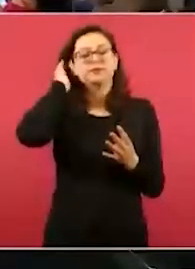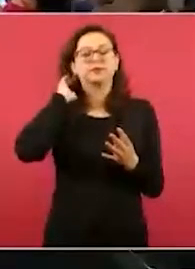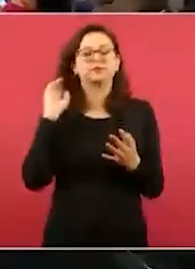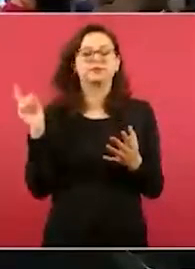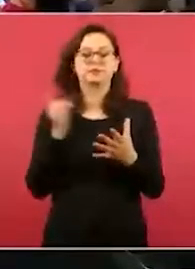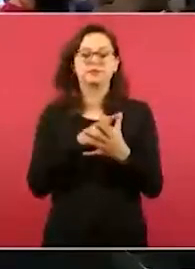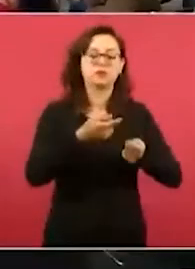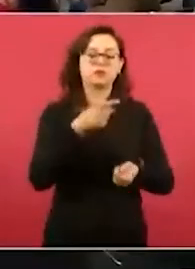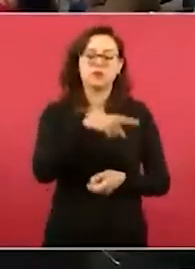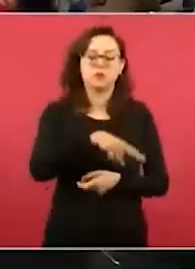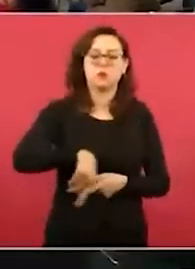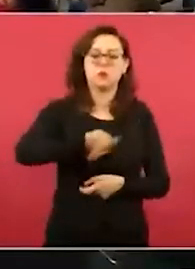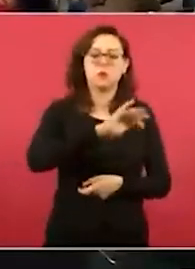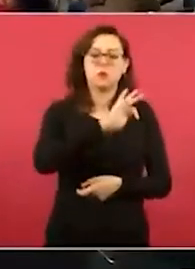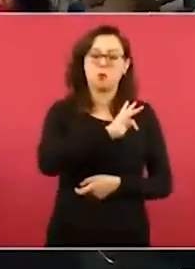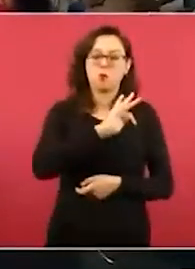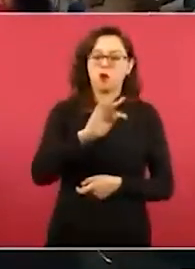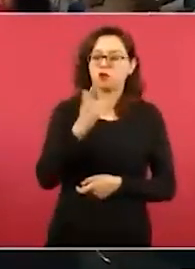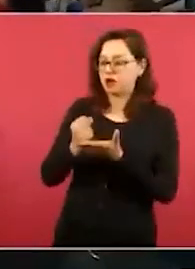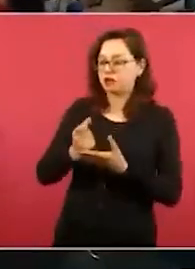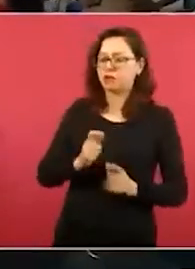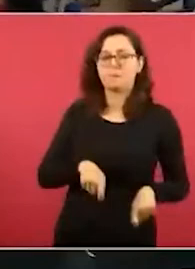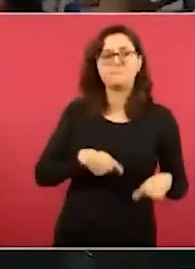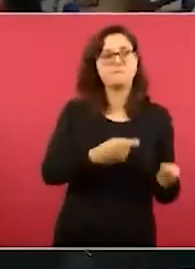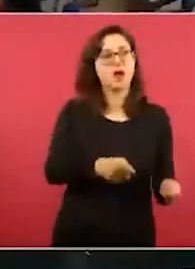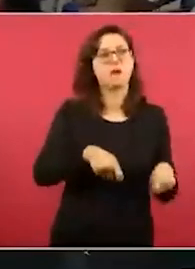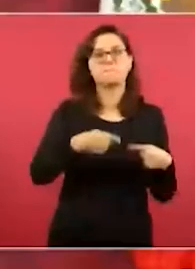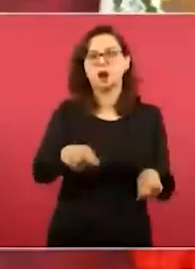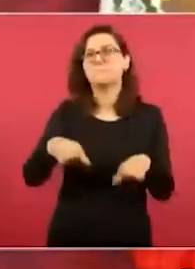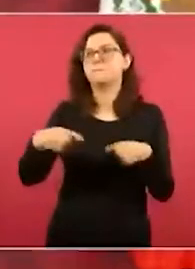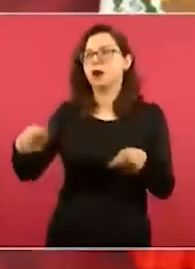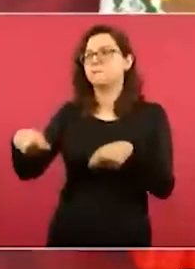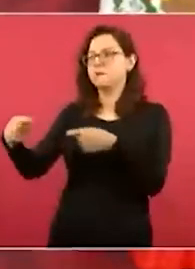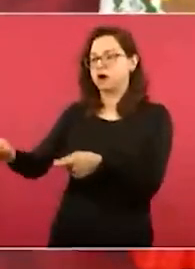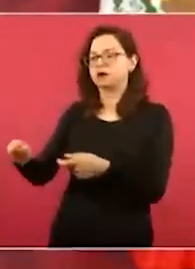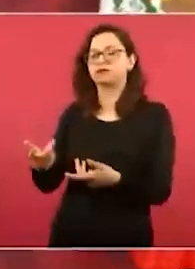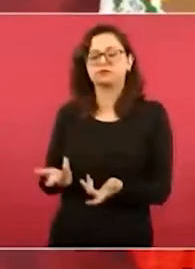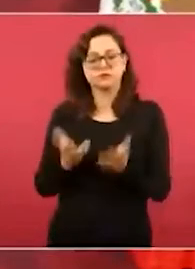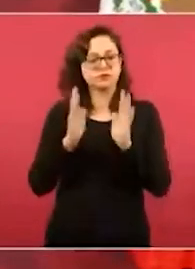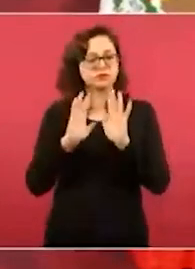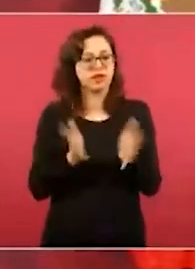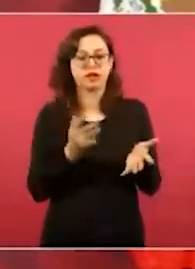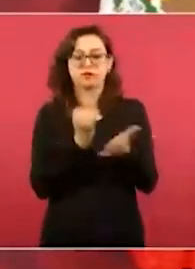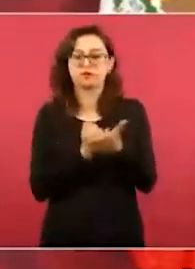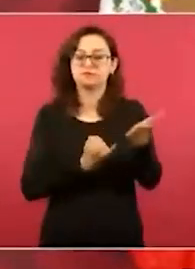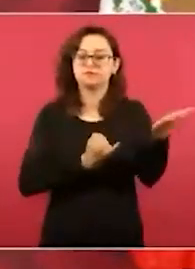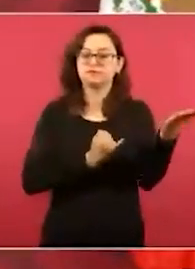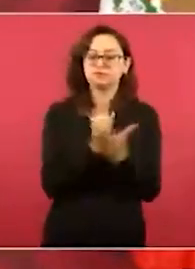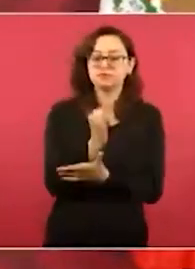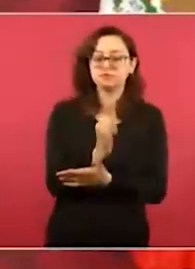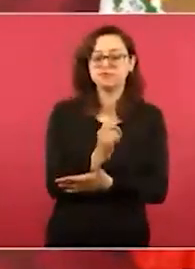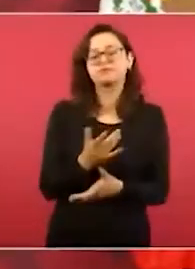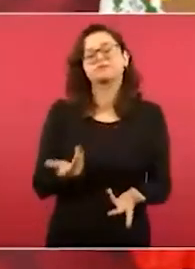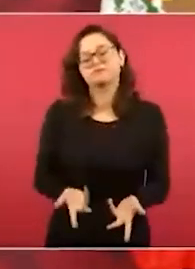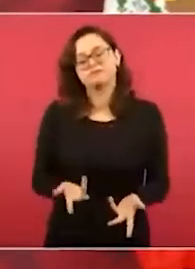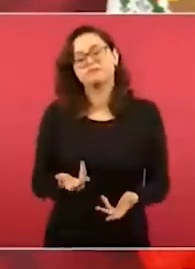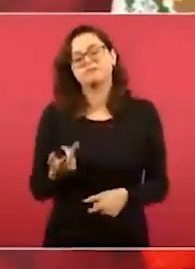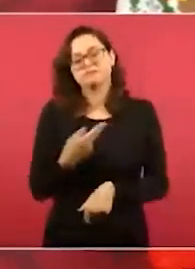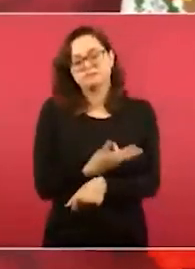los créditos, lo que tú planteas. Entonces, esa decisión ya se tomó, hay que hacer